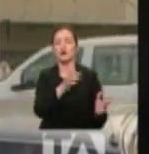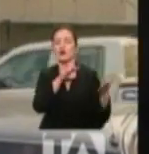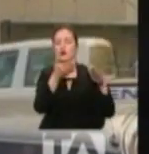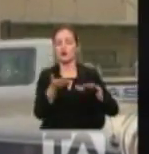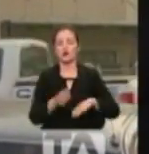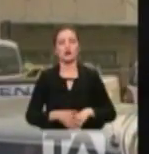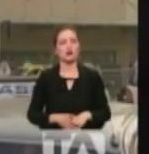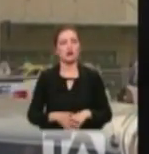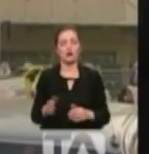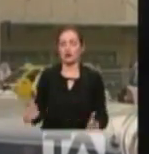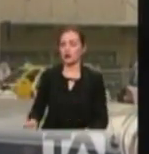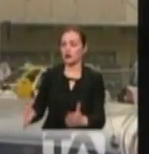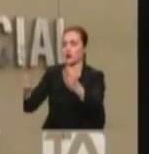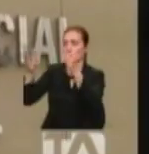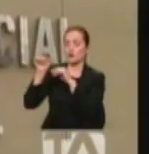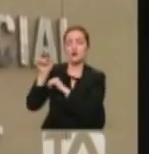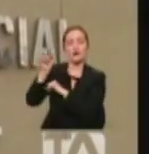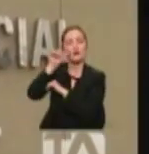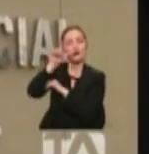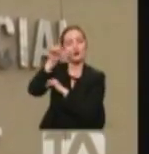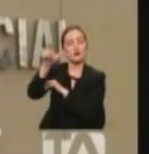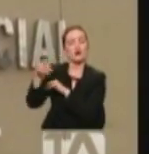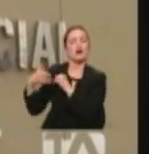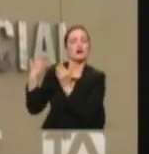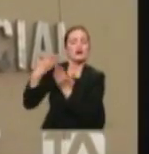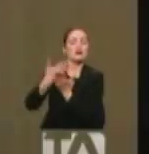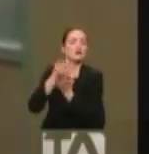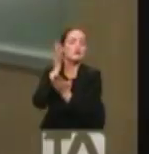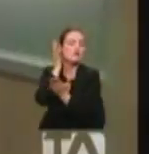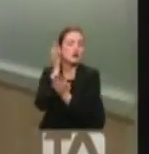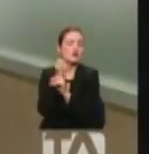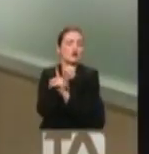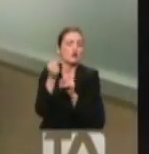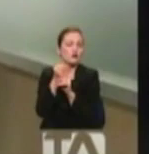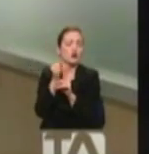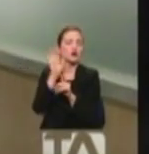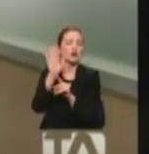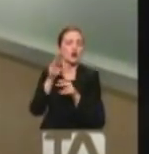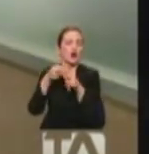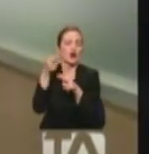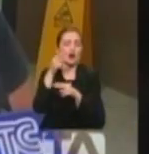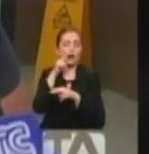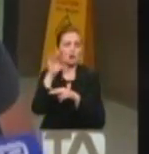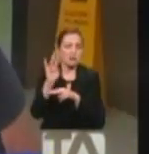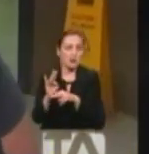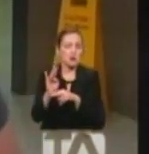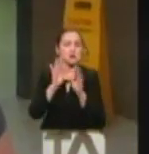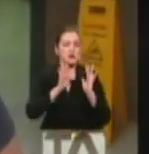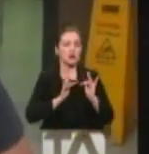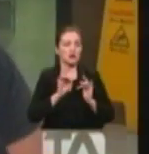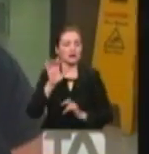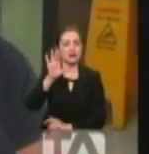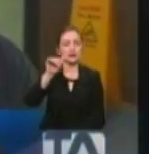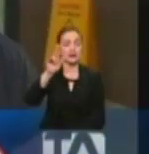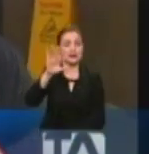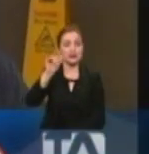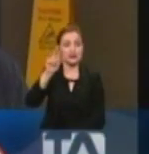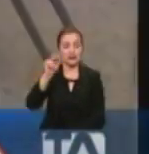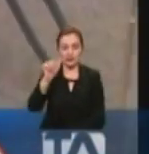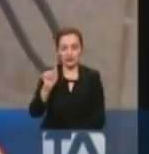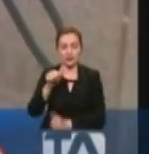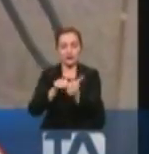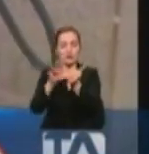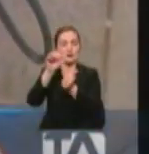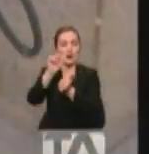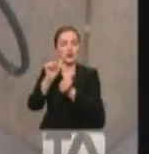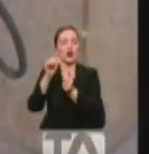A la unidad de flagrancia de la fiscalía continúan llegando casos de mujeres maltratadas por sus parejas. Tatiana Valle cuenta que su hermana fue